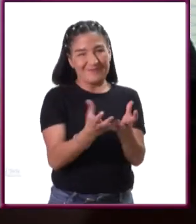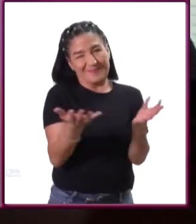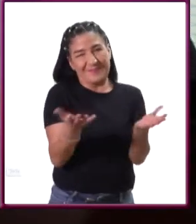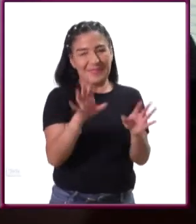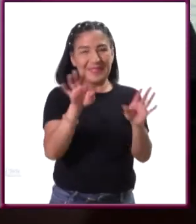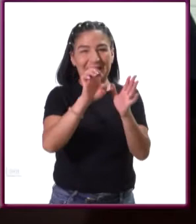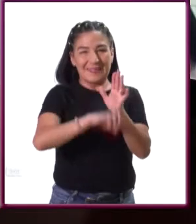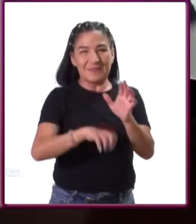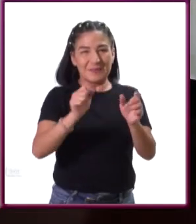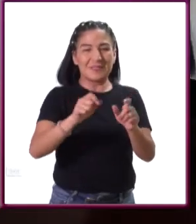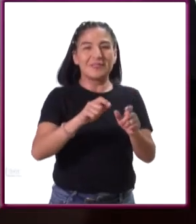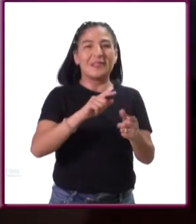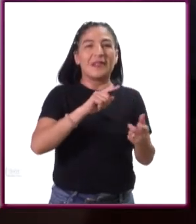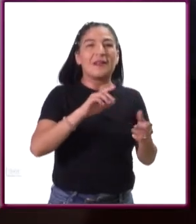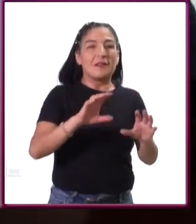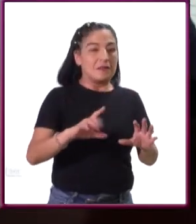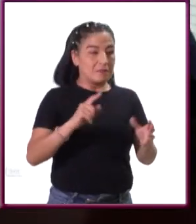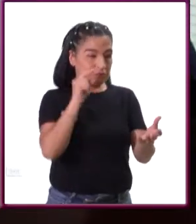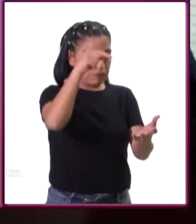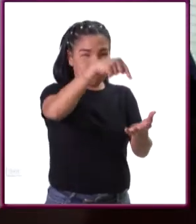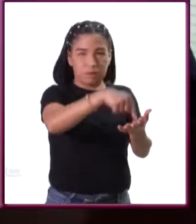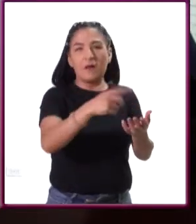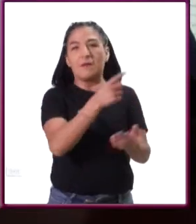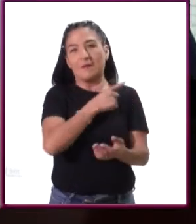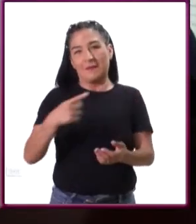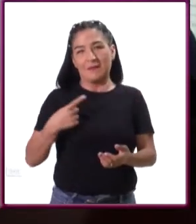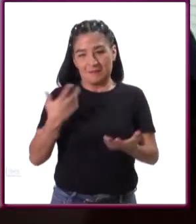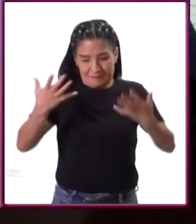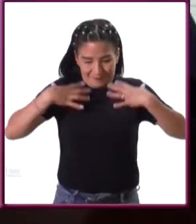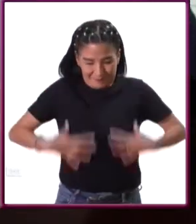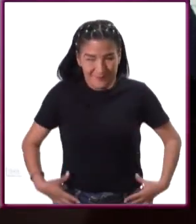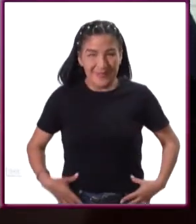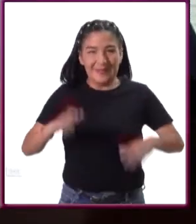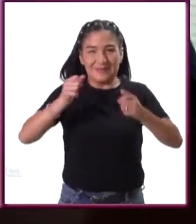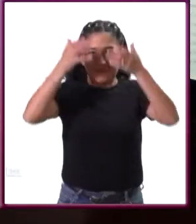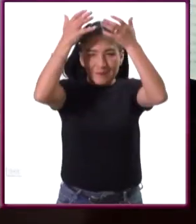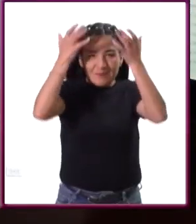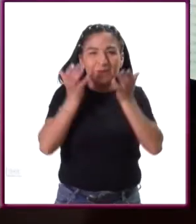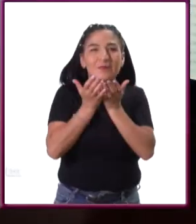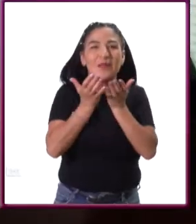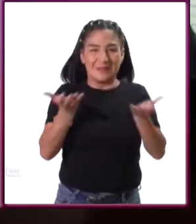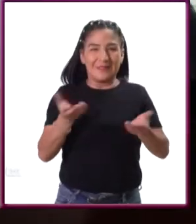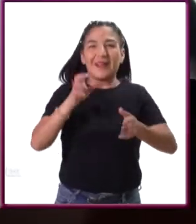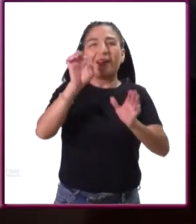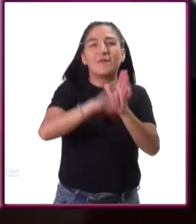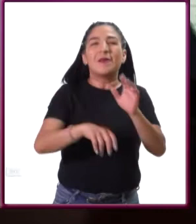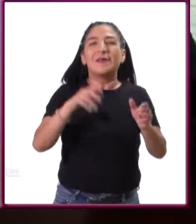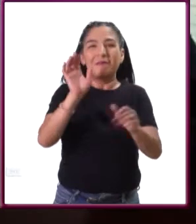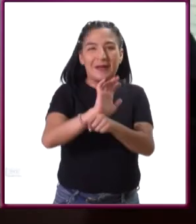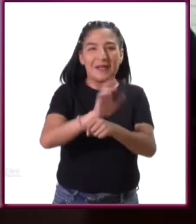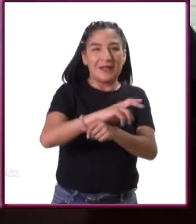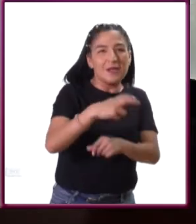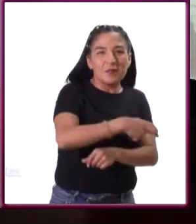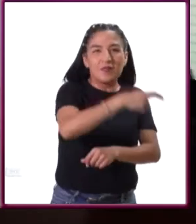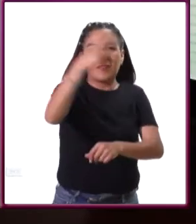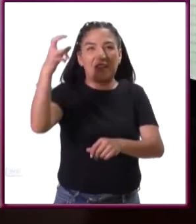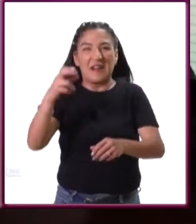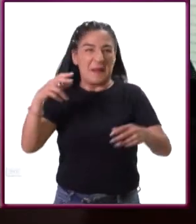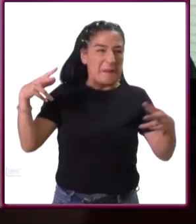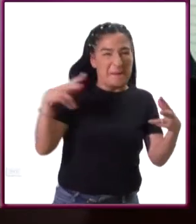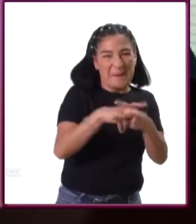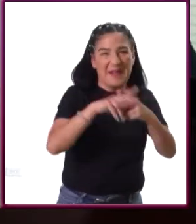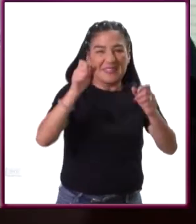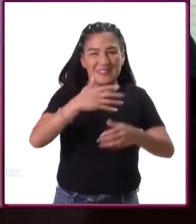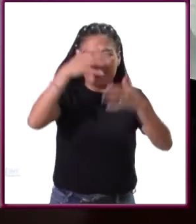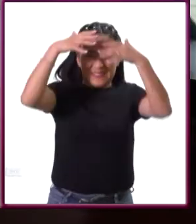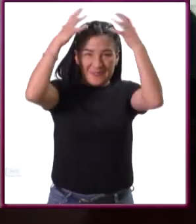y salimos de la nave, pues debemos llevar nuestro traje, ¿no? Bueno, en las películas de Alien, a la primera provocación se quitan los cascos y pueden respirar